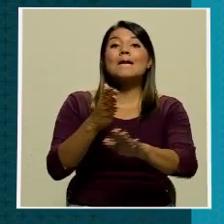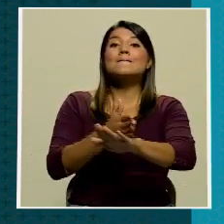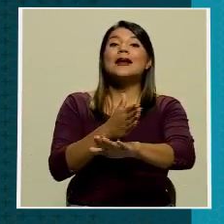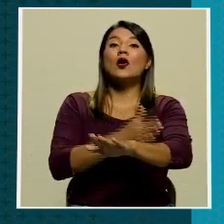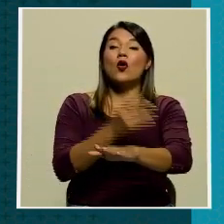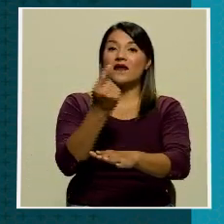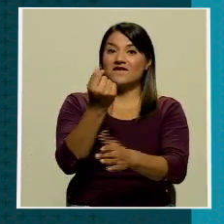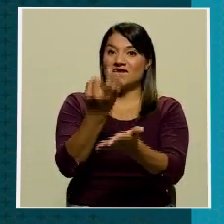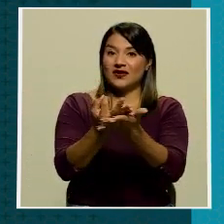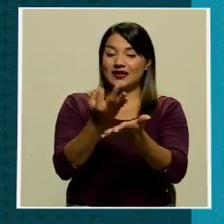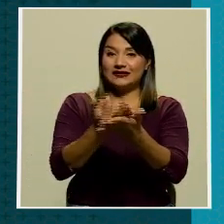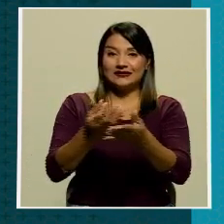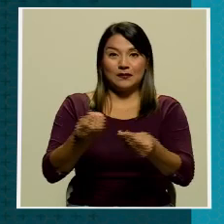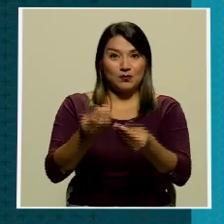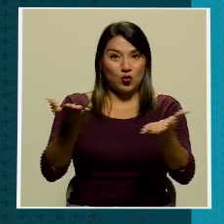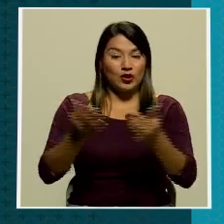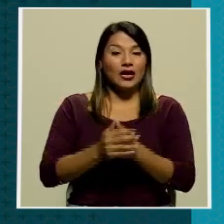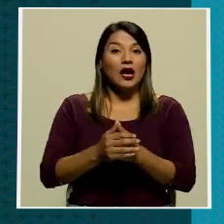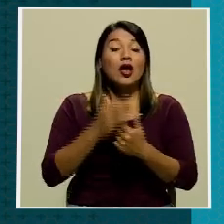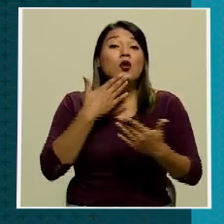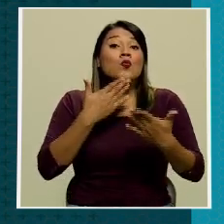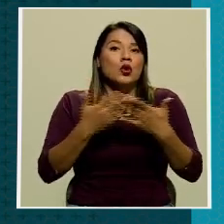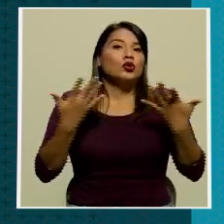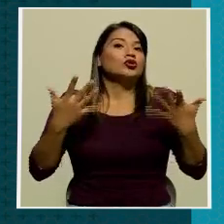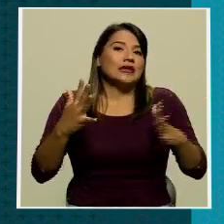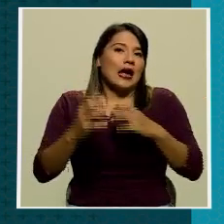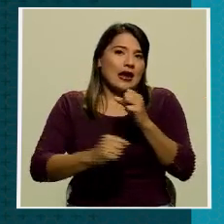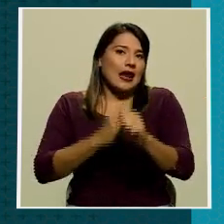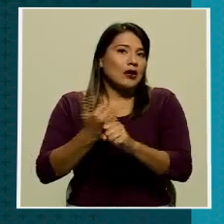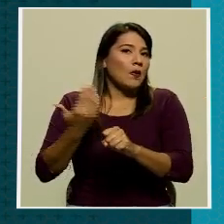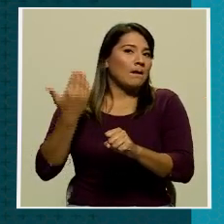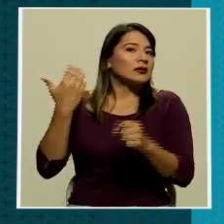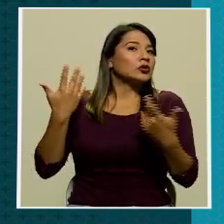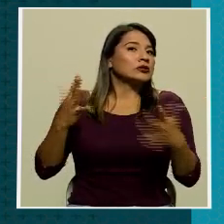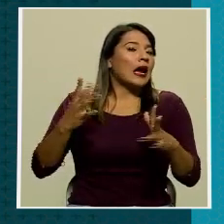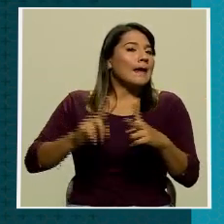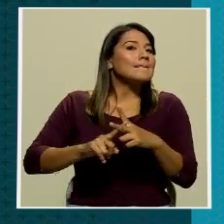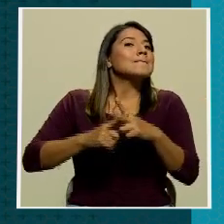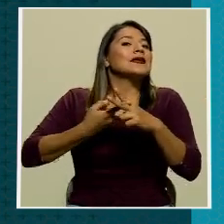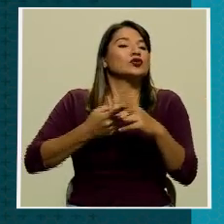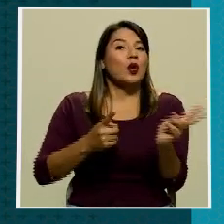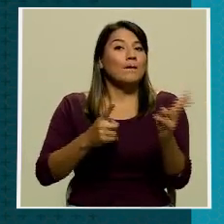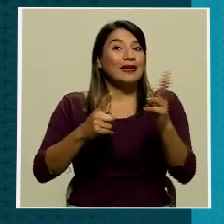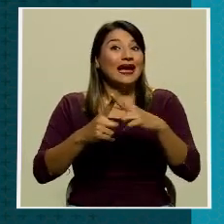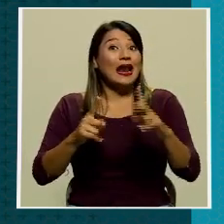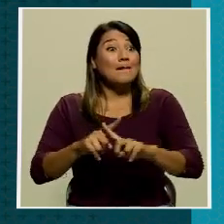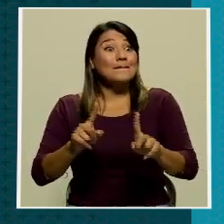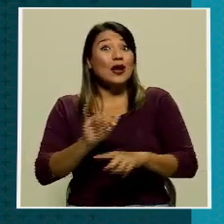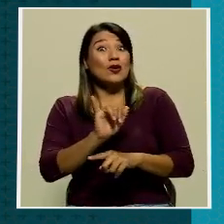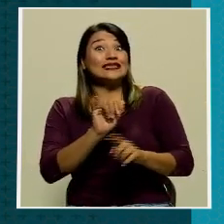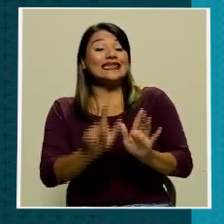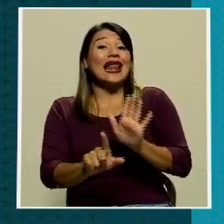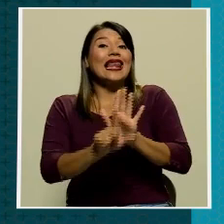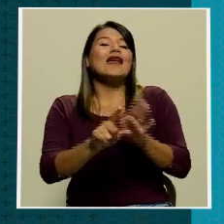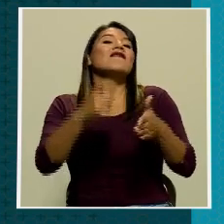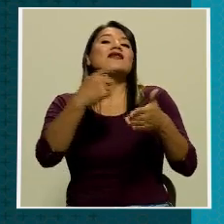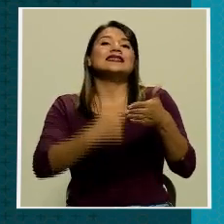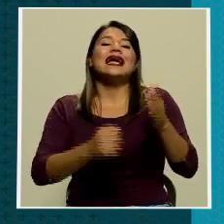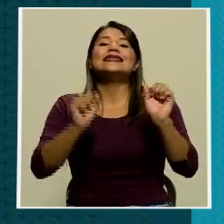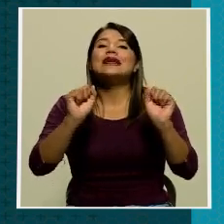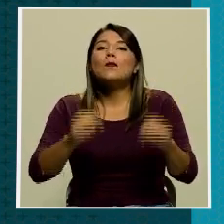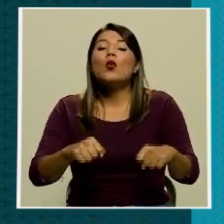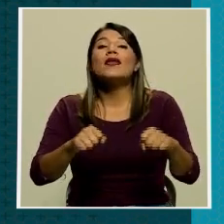Finanzas Públicas, que, bueno, ya todo el año pasado empezó a regir. Sin embargo, esta regla fiscal se estaría aplicando de